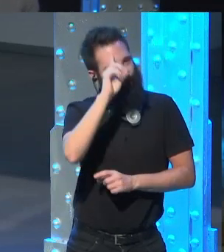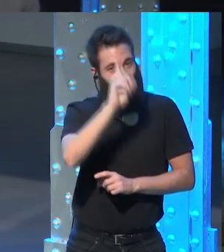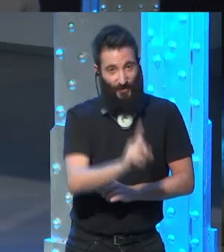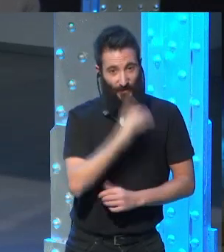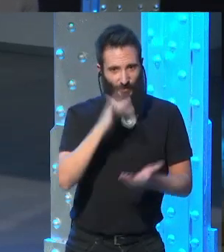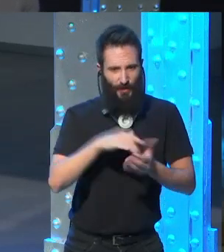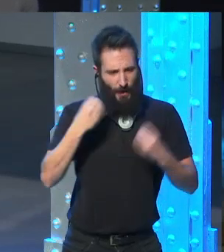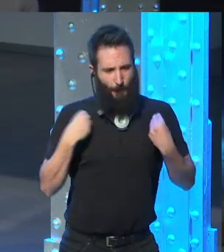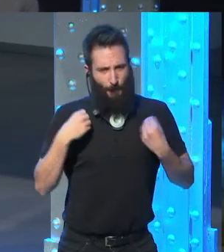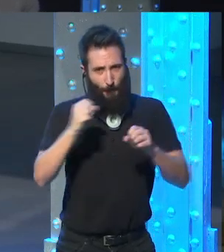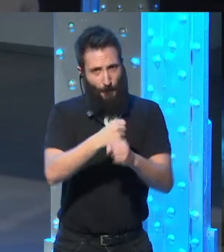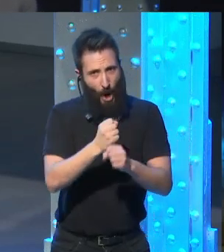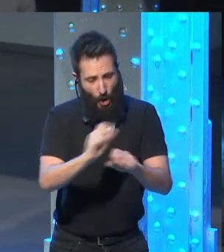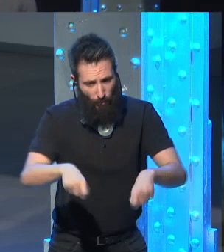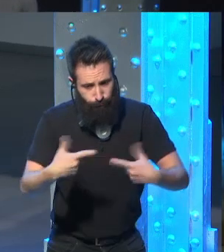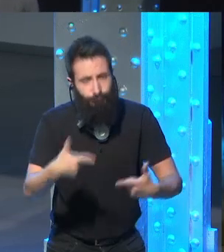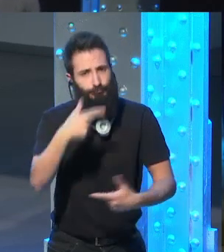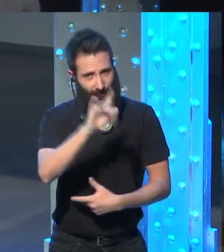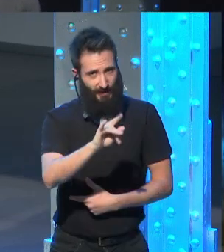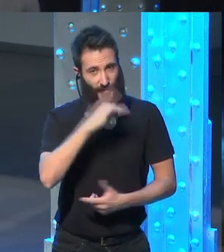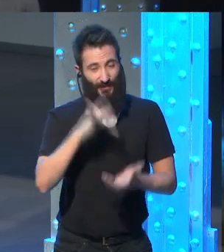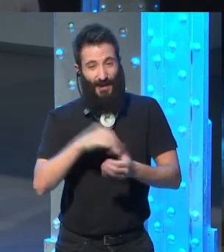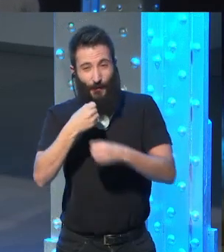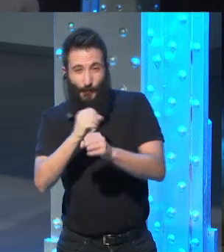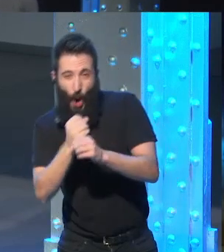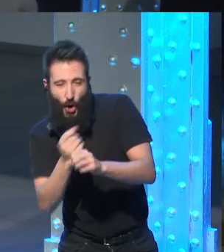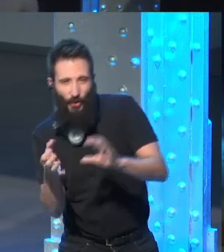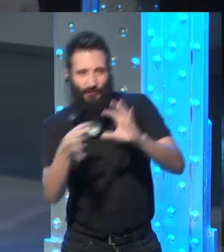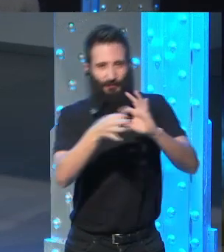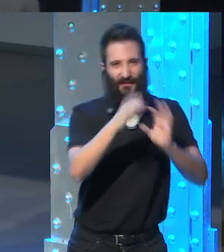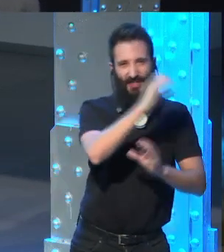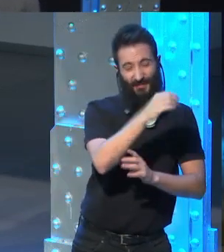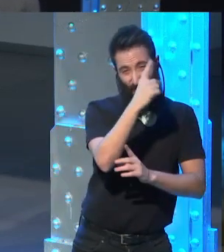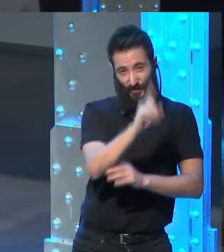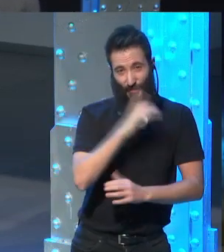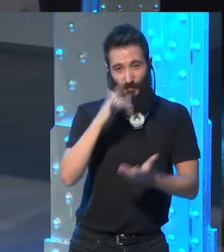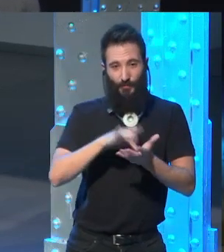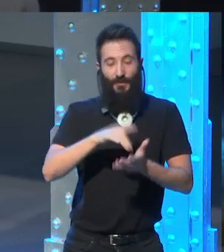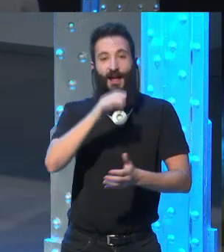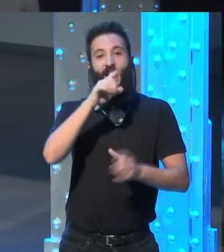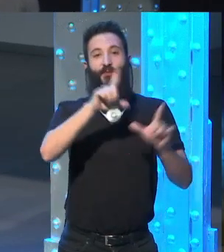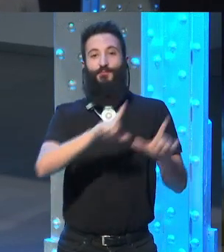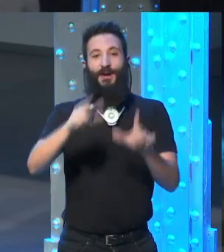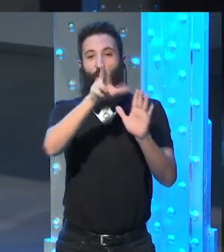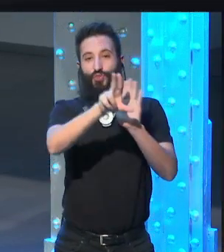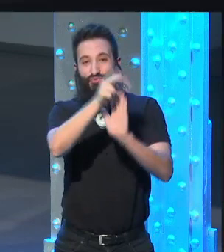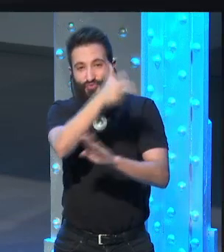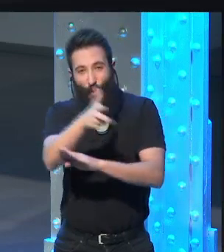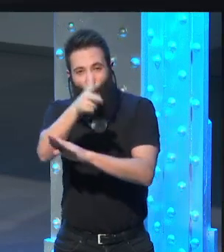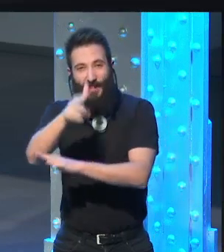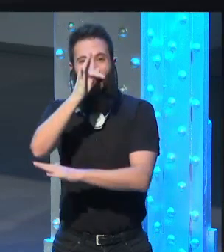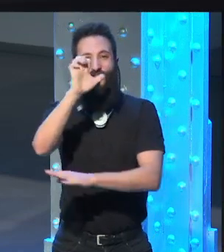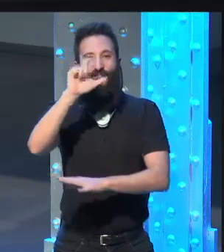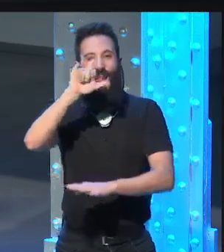cuando era un niño no asociaba biólogo a científico. Y simplemente me encantaban los documentales de Félix Rodríguez de la Fuente